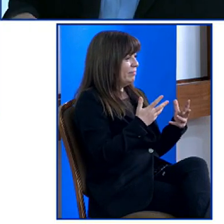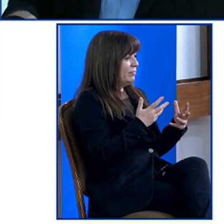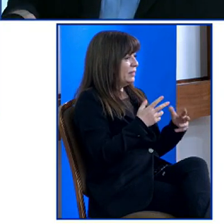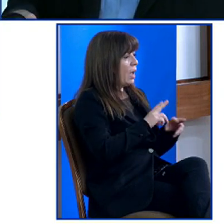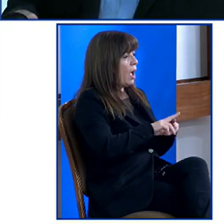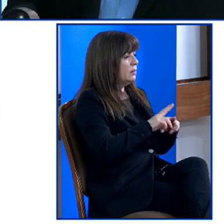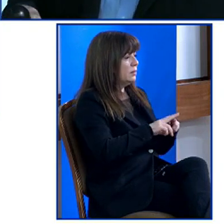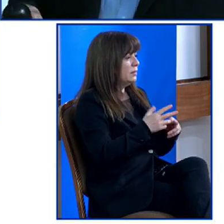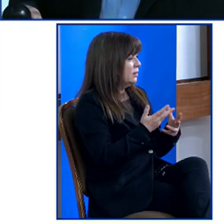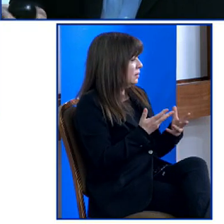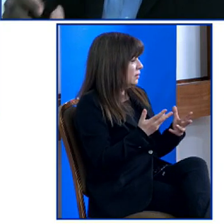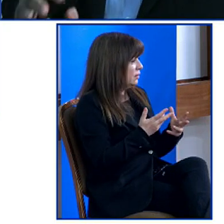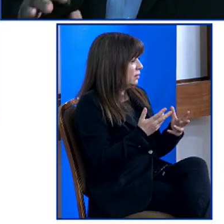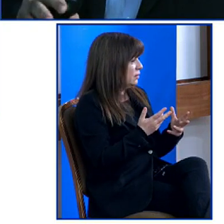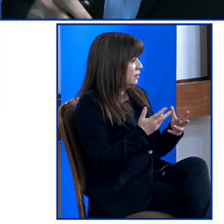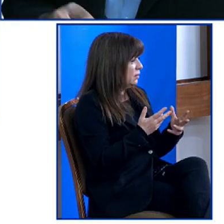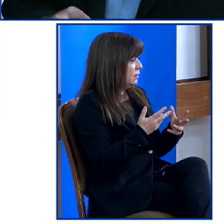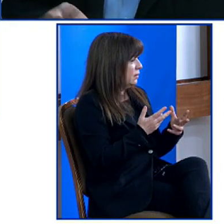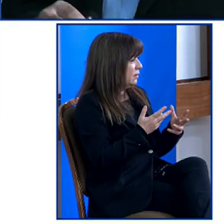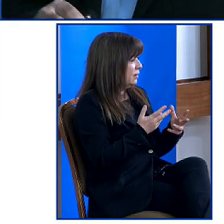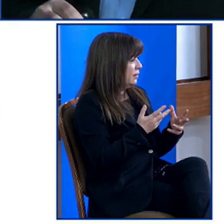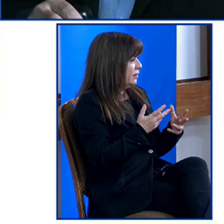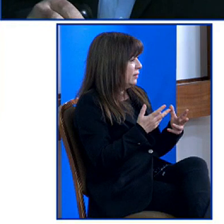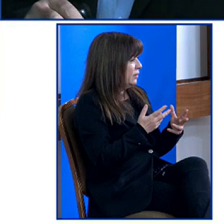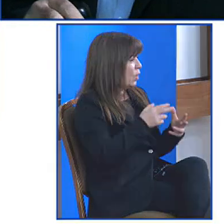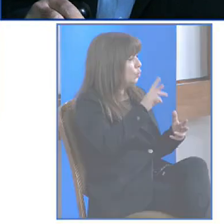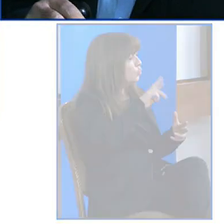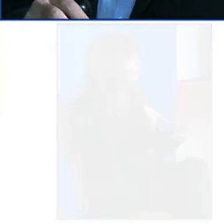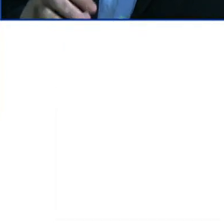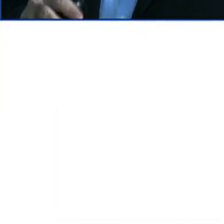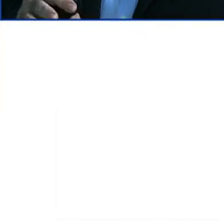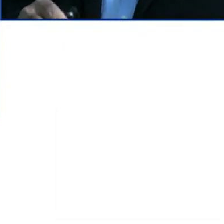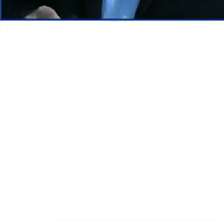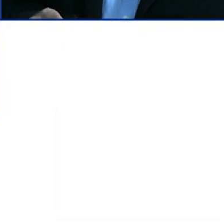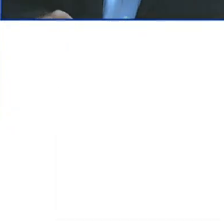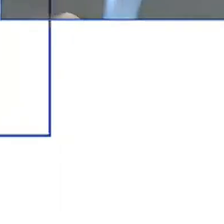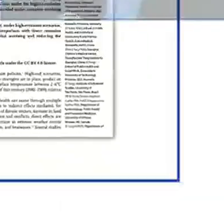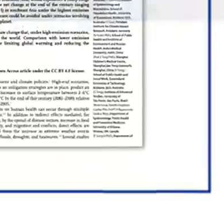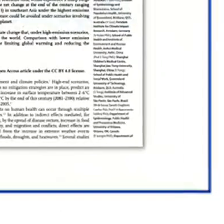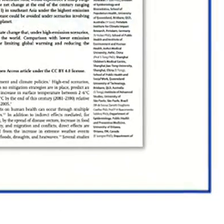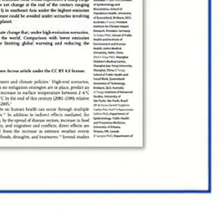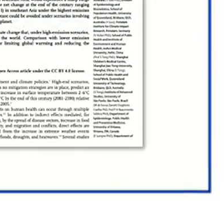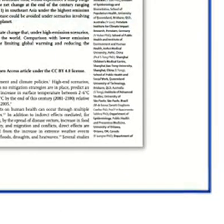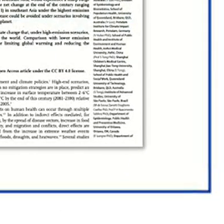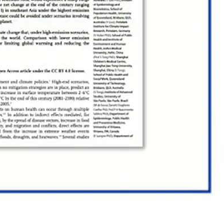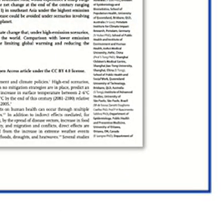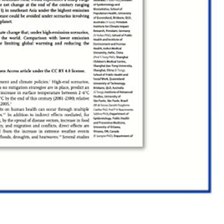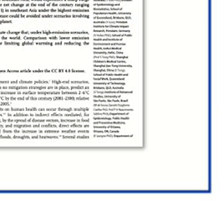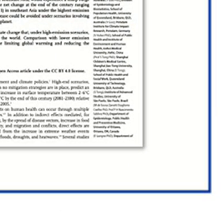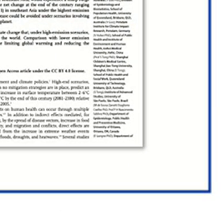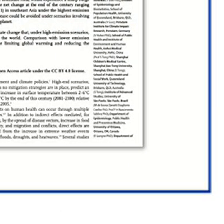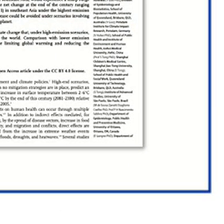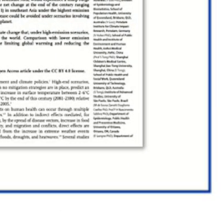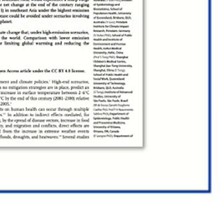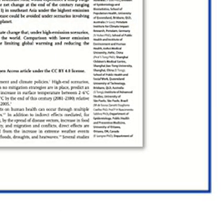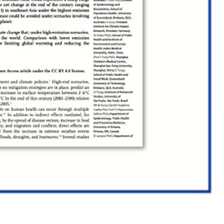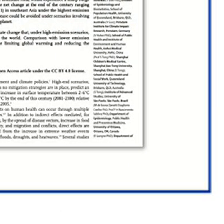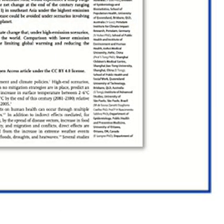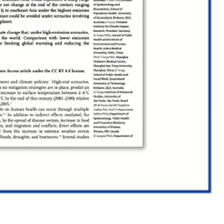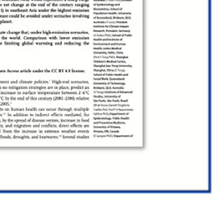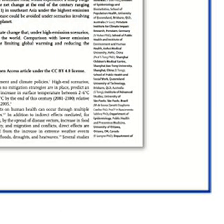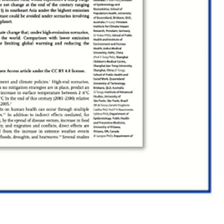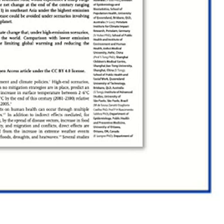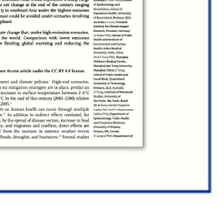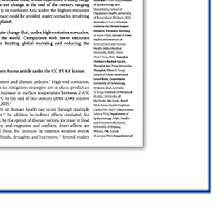producir principalmente en el sur de Europa, en Latinoamérica y en el sudeste